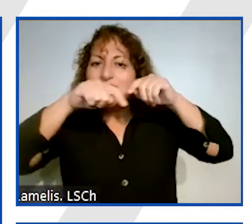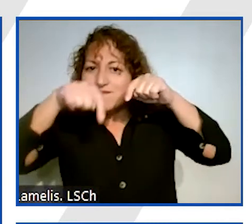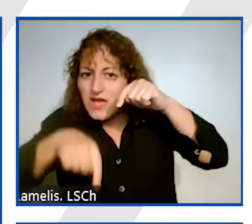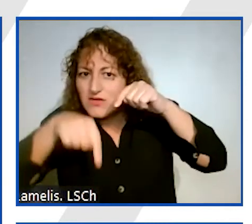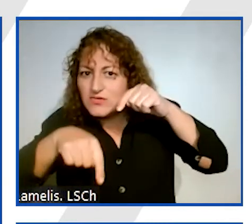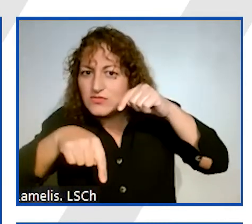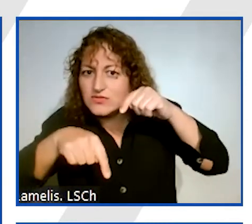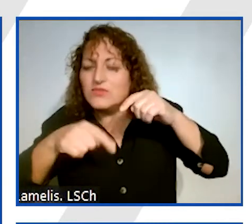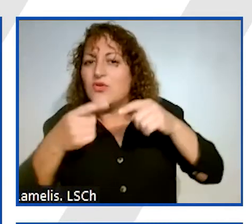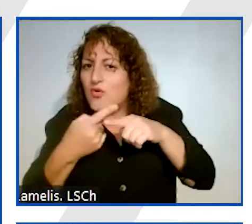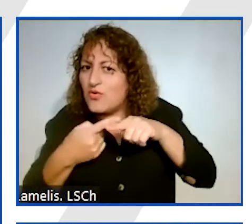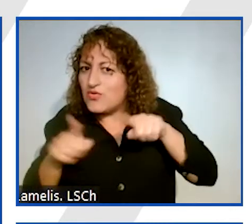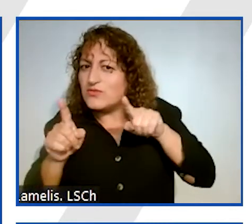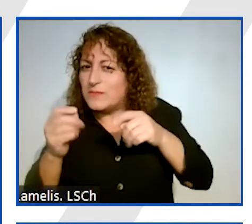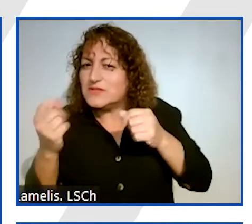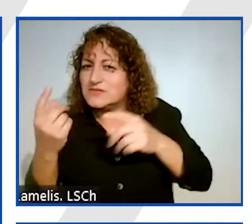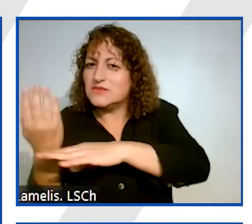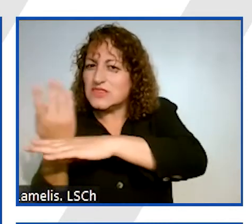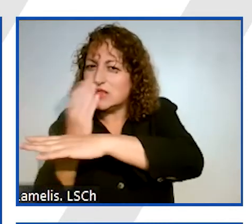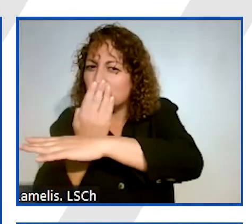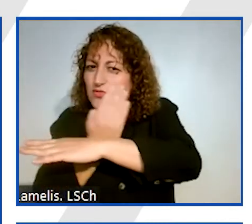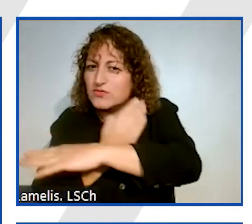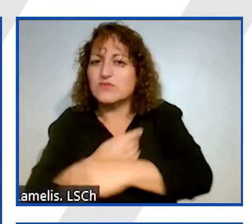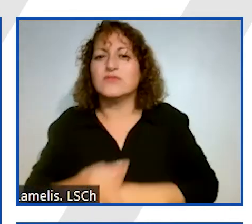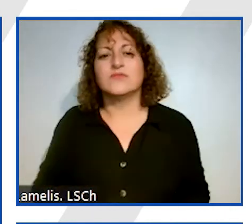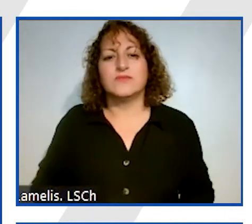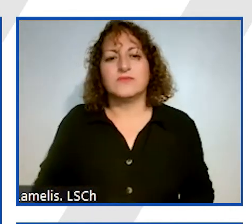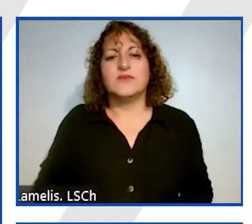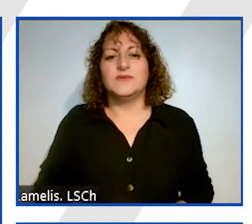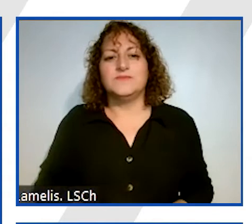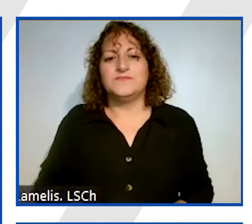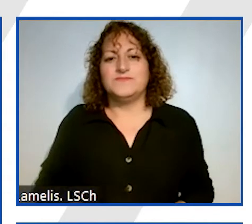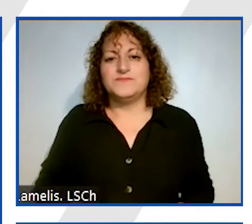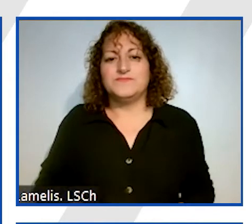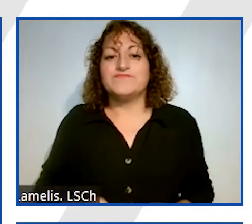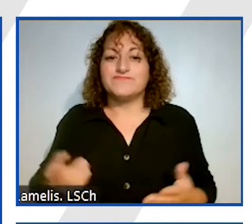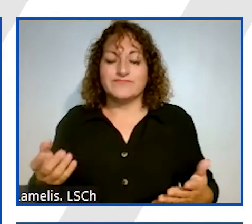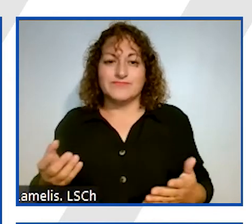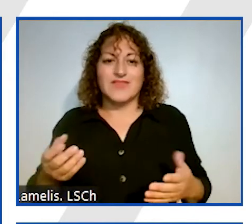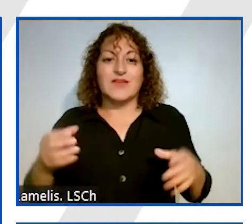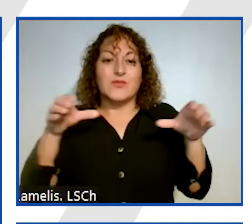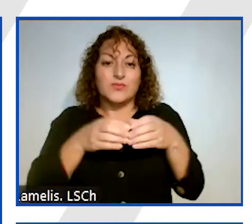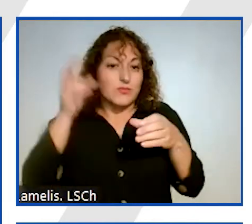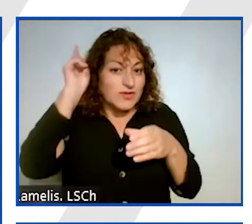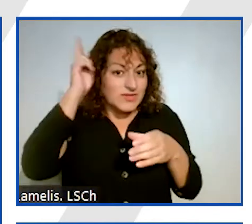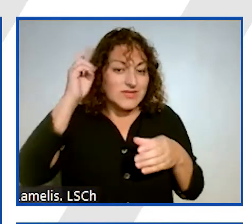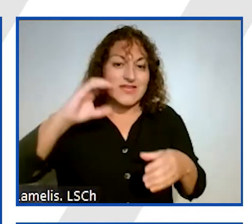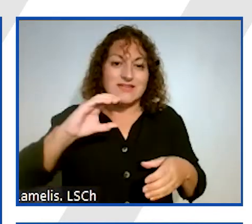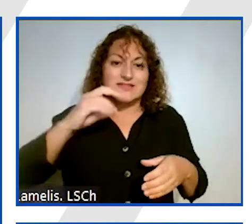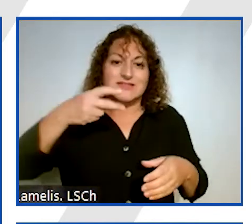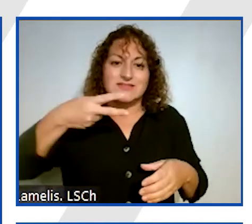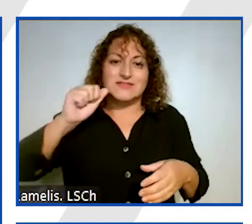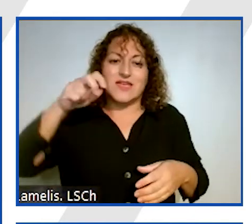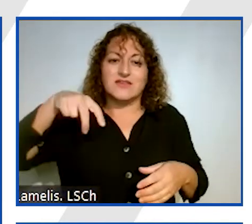¿Ya? Y estos son registros que tenemos en nuestras costas de nuestro chango, porque estamos en la región changa,